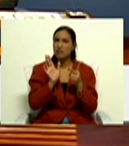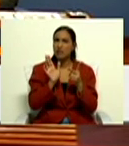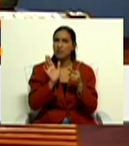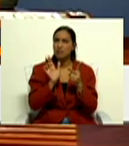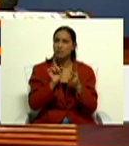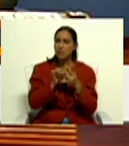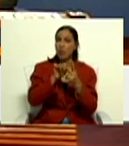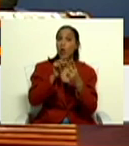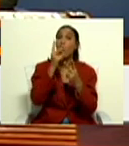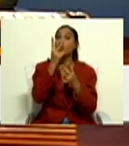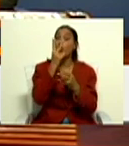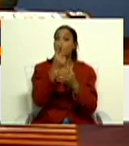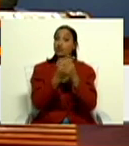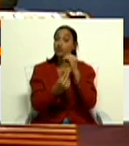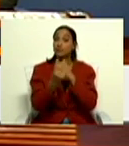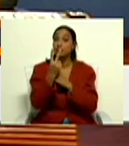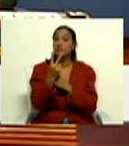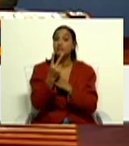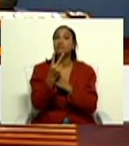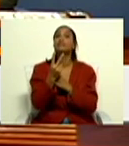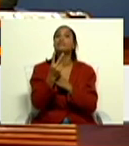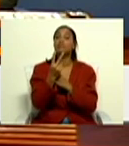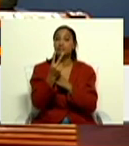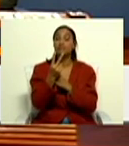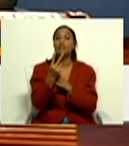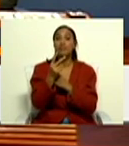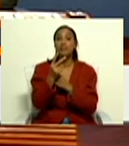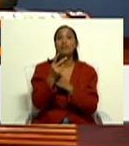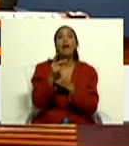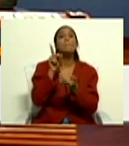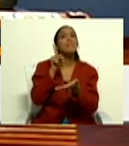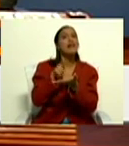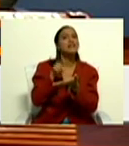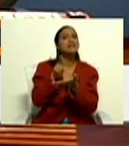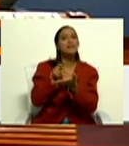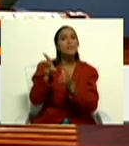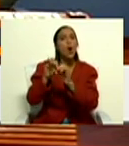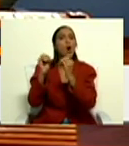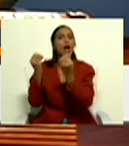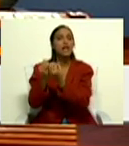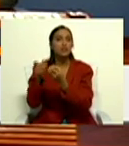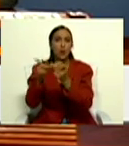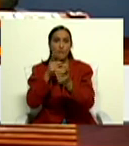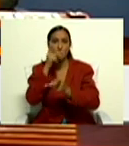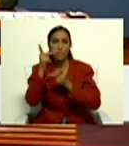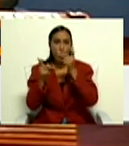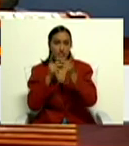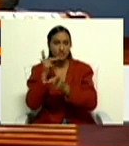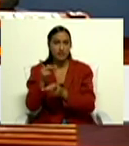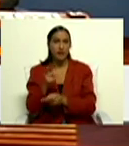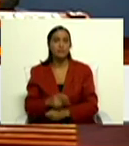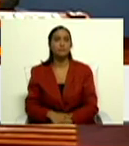Ambos participan de una organización política denominada Unidos por Monagas,